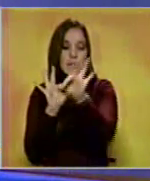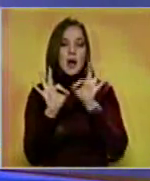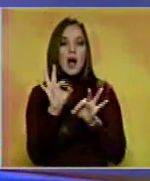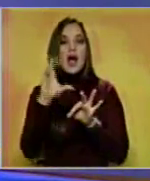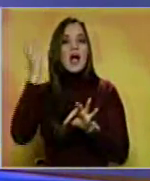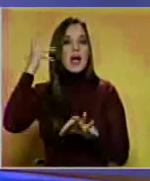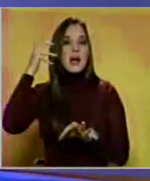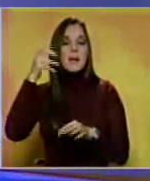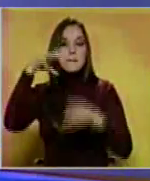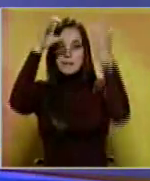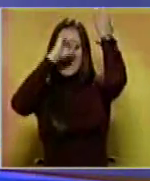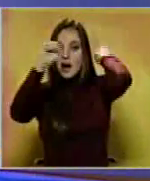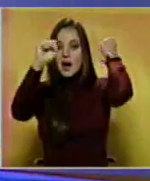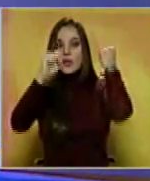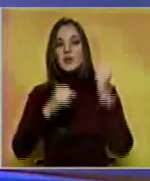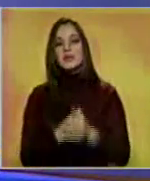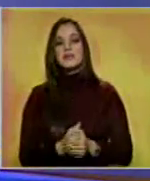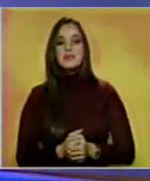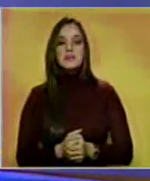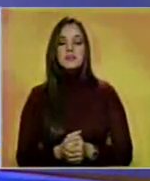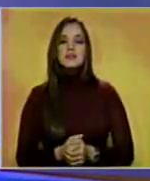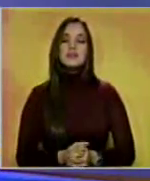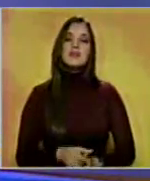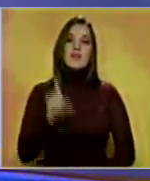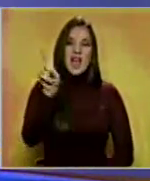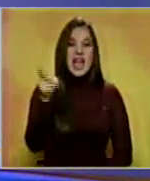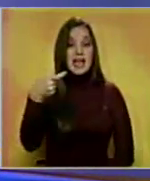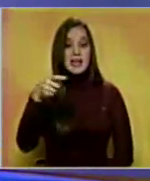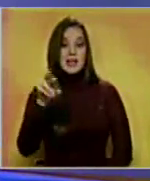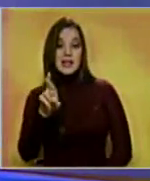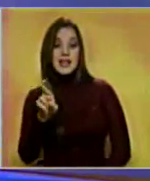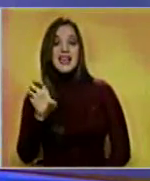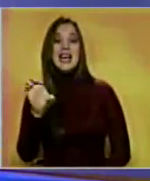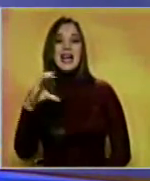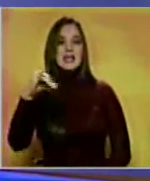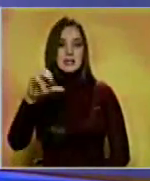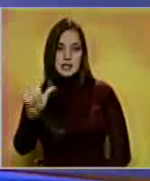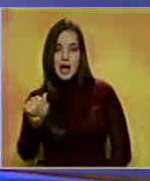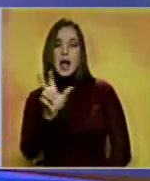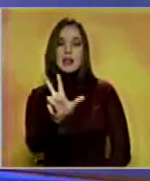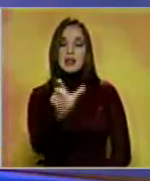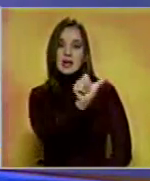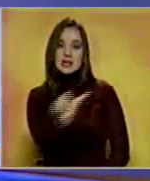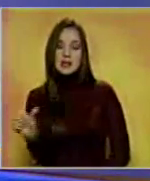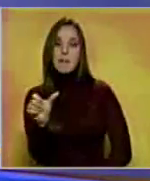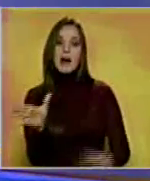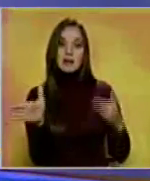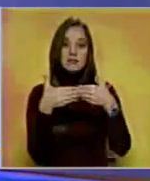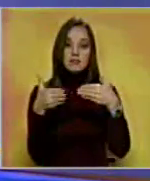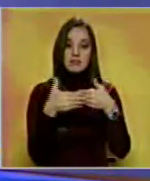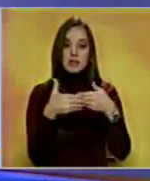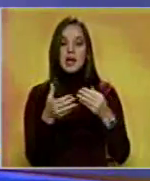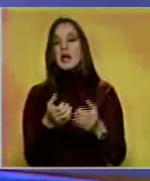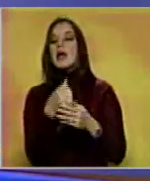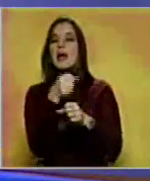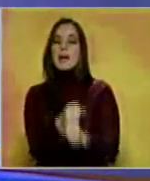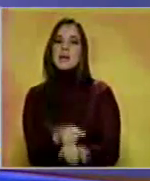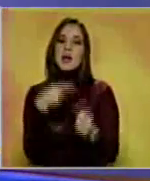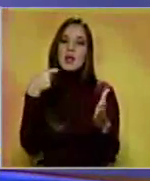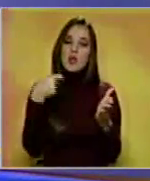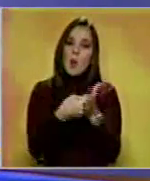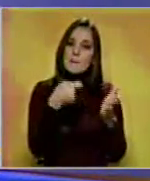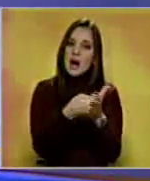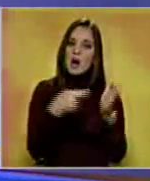y tras tres semanas de cierre las entidades bancarias en grecia abrieron sus puertas al mismo tiempo que inician el pago de sus deudas y